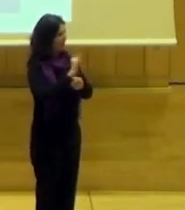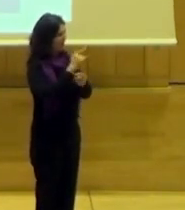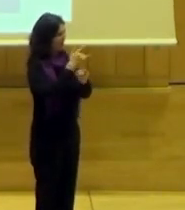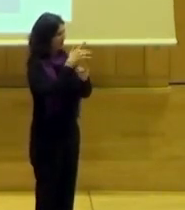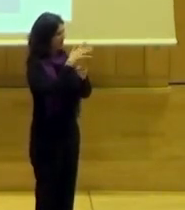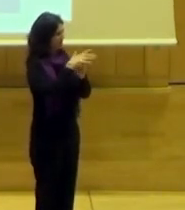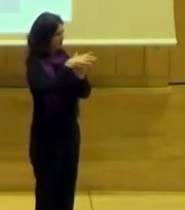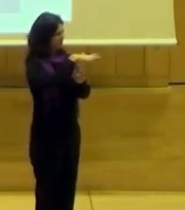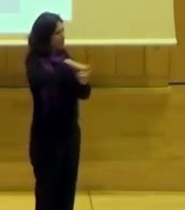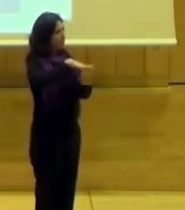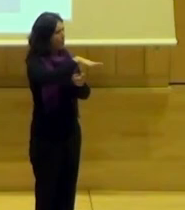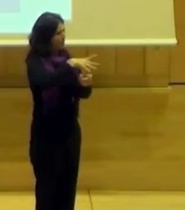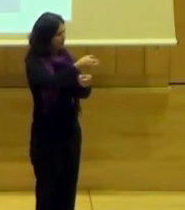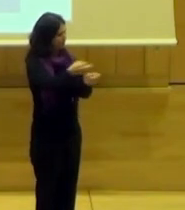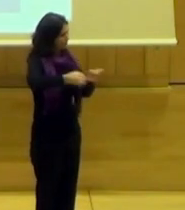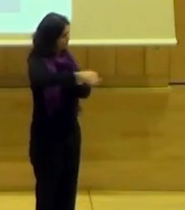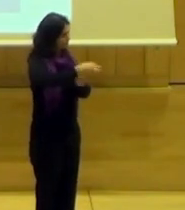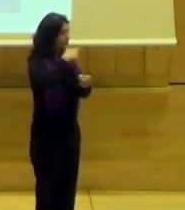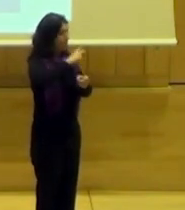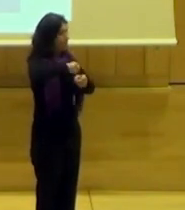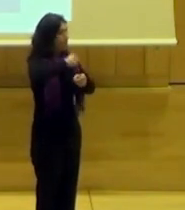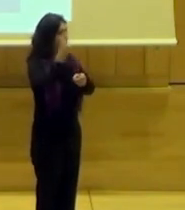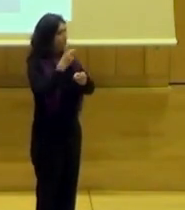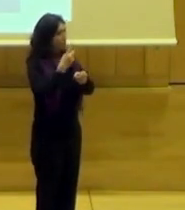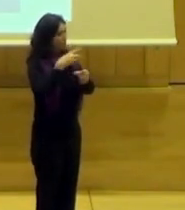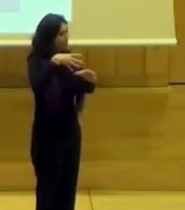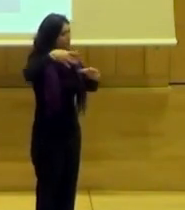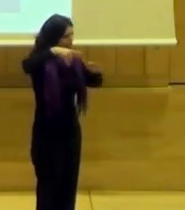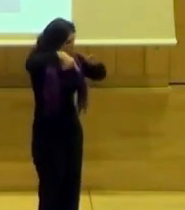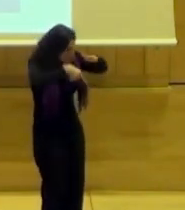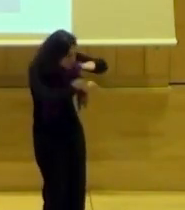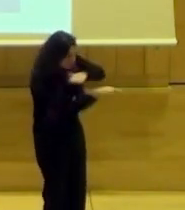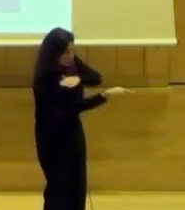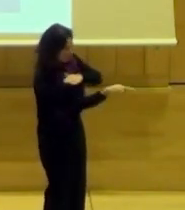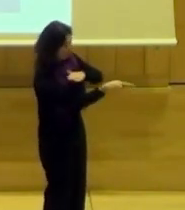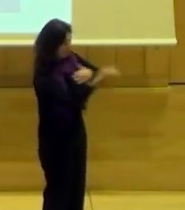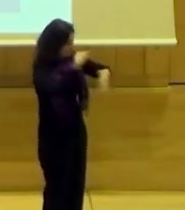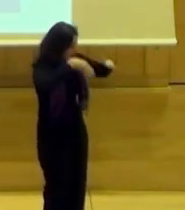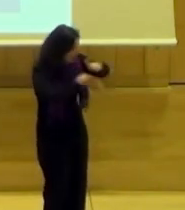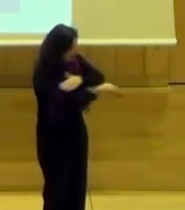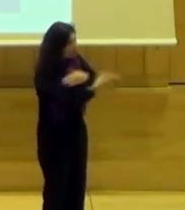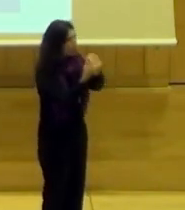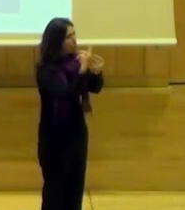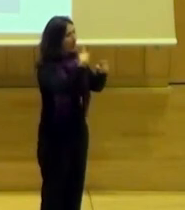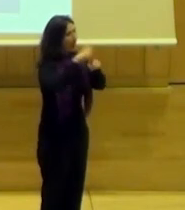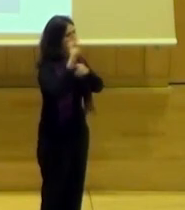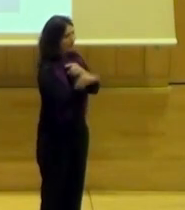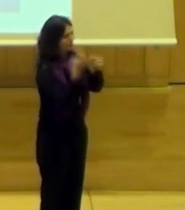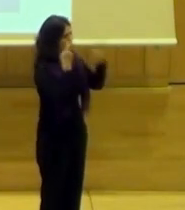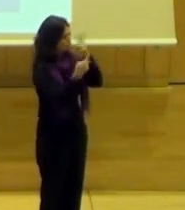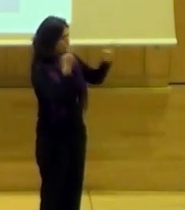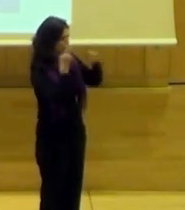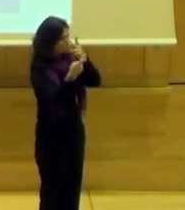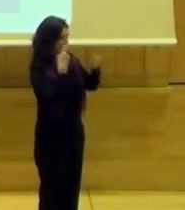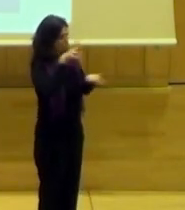partes que son concéntricas, pero otras, digamos, se imbrican hacia el interior, y con una serie de elementos visuales